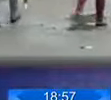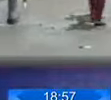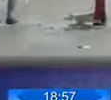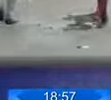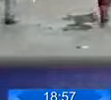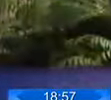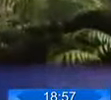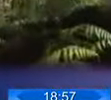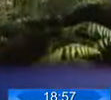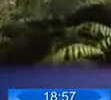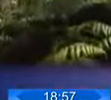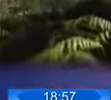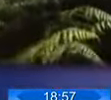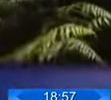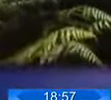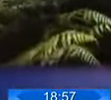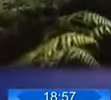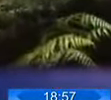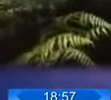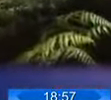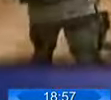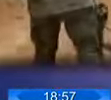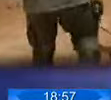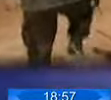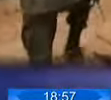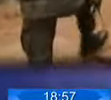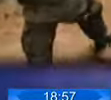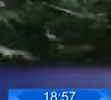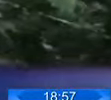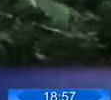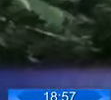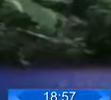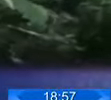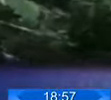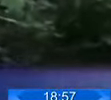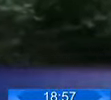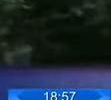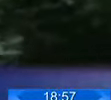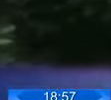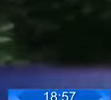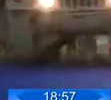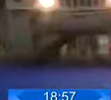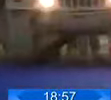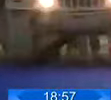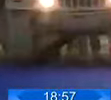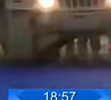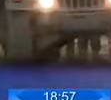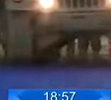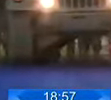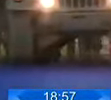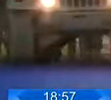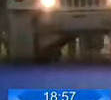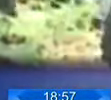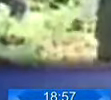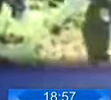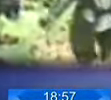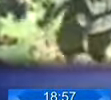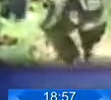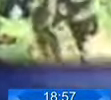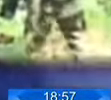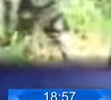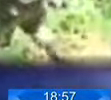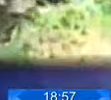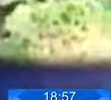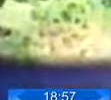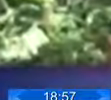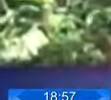apareció patrulla militar que estuvo desaparecida por 48 horas en la frontera norte. Los 8 uniformados presentaban síntomas